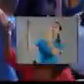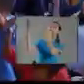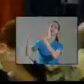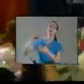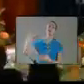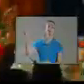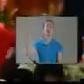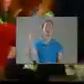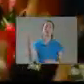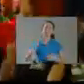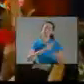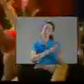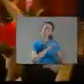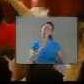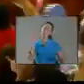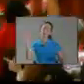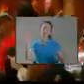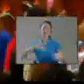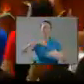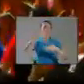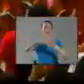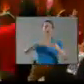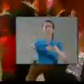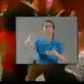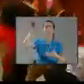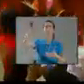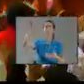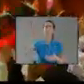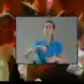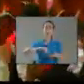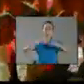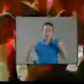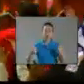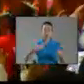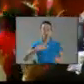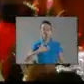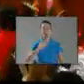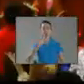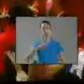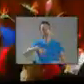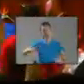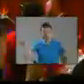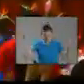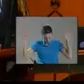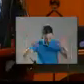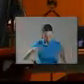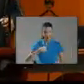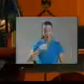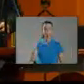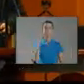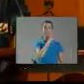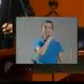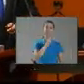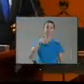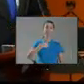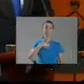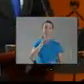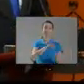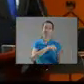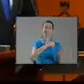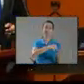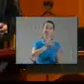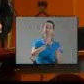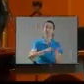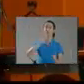daré toda la gloria ante su trono. yo cantaré, yo